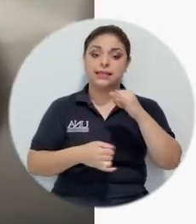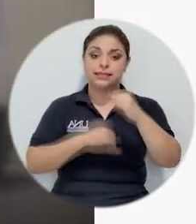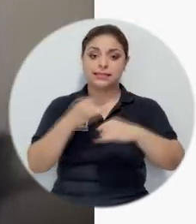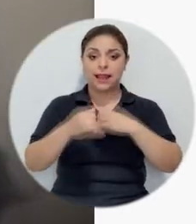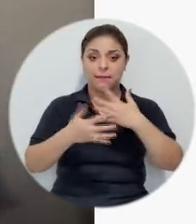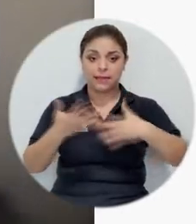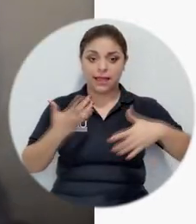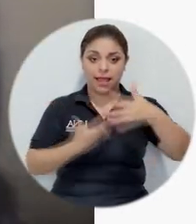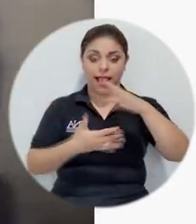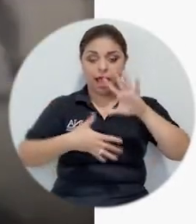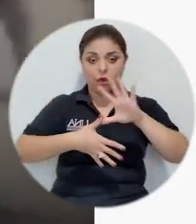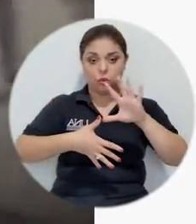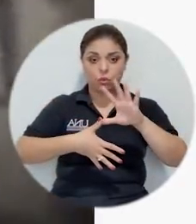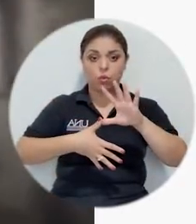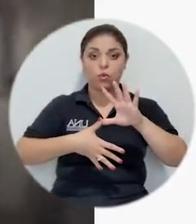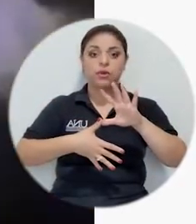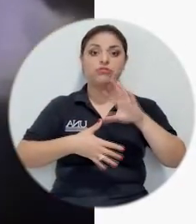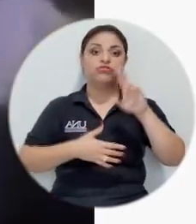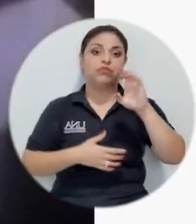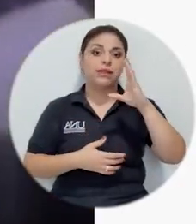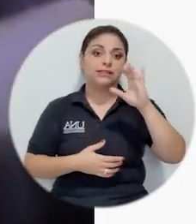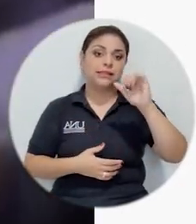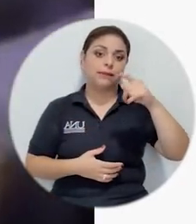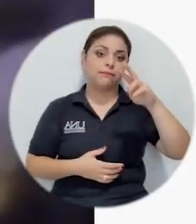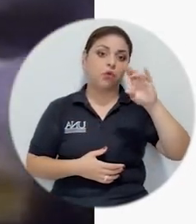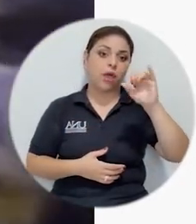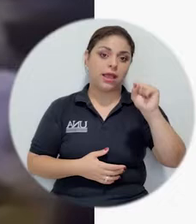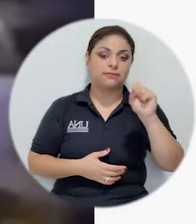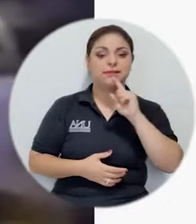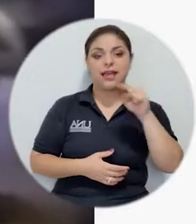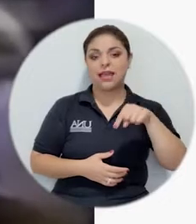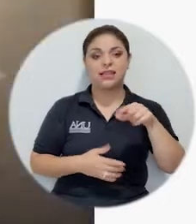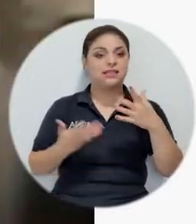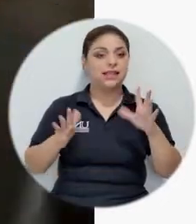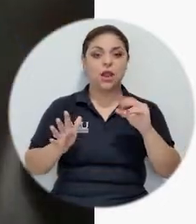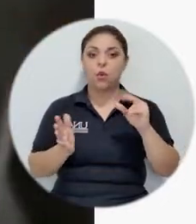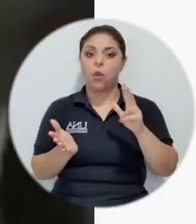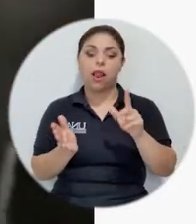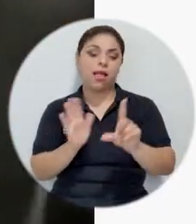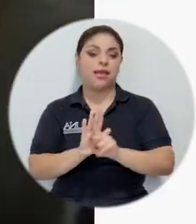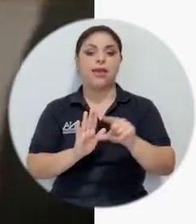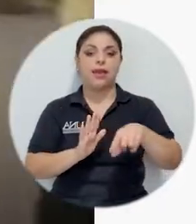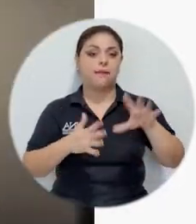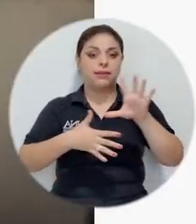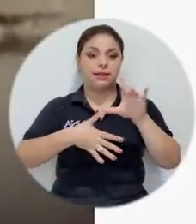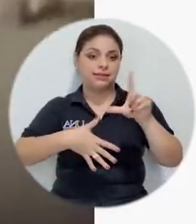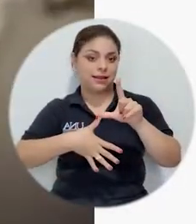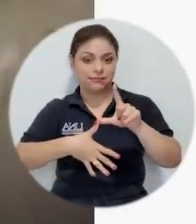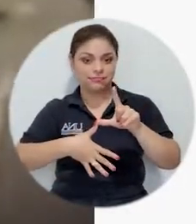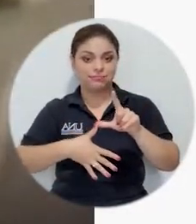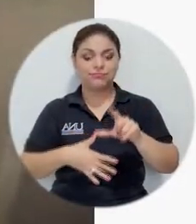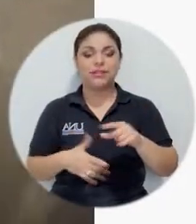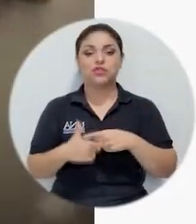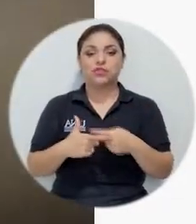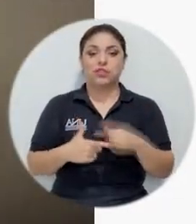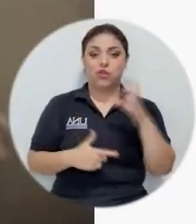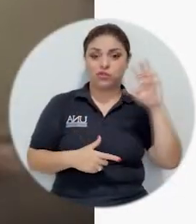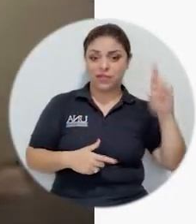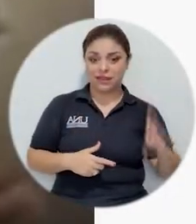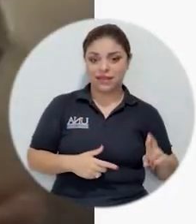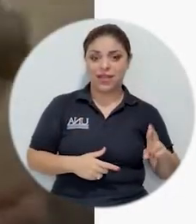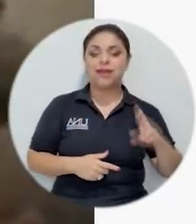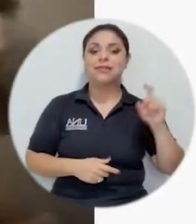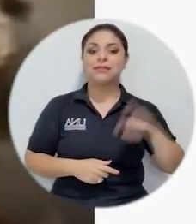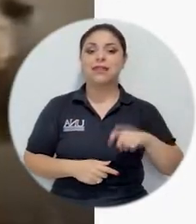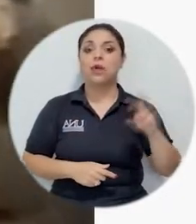aunque existen, son instrumentos que ya no tienen legitimidad en América Latina. Entonces un país como el nuestro, por ejemplo, debería